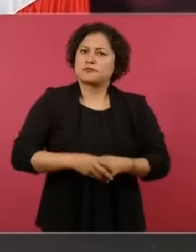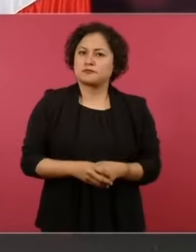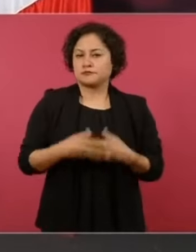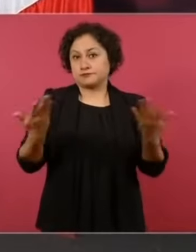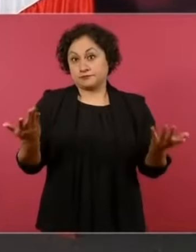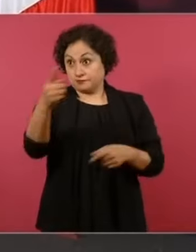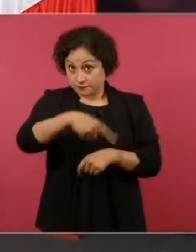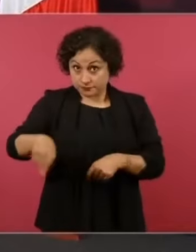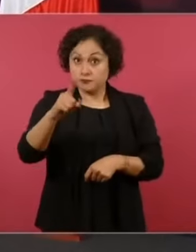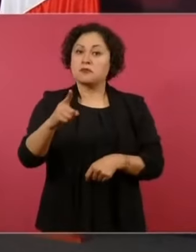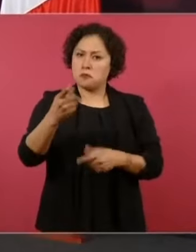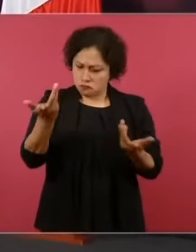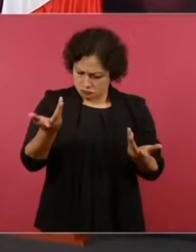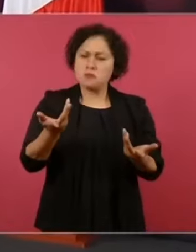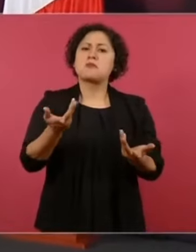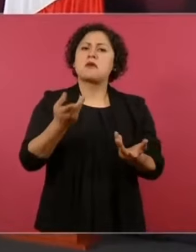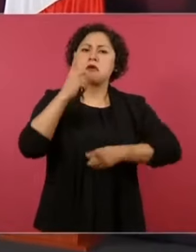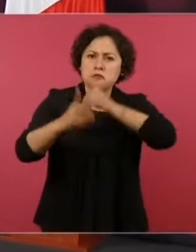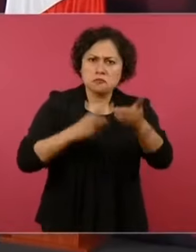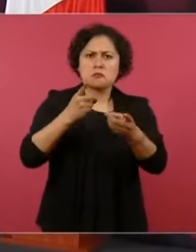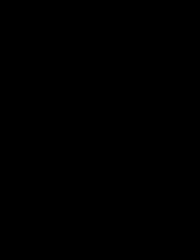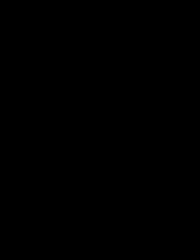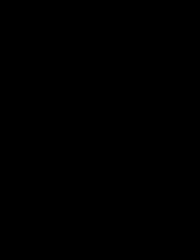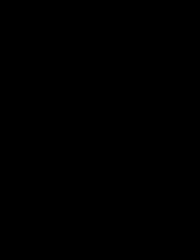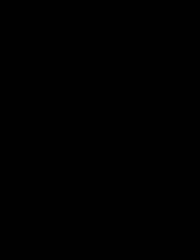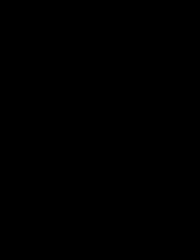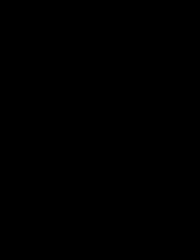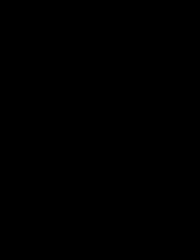que practicarlos y hay que hacer ejercicio